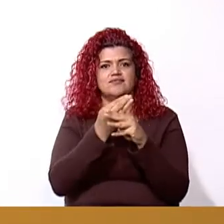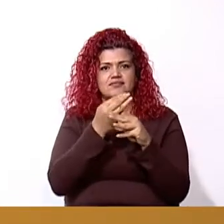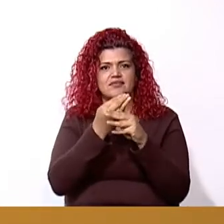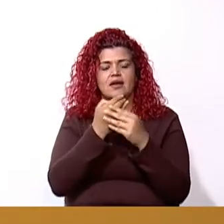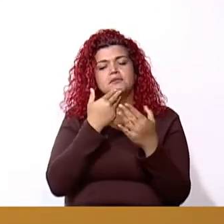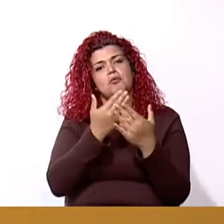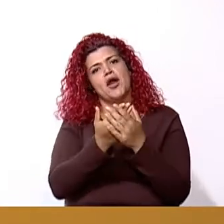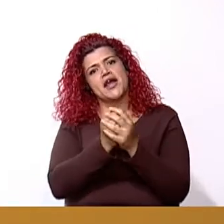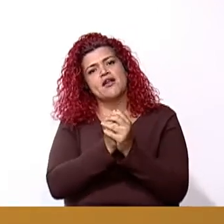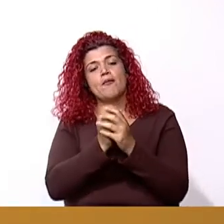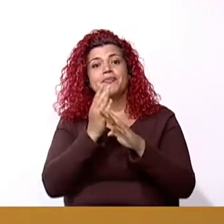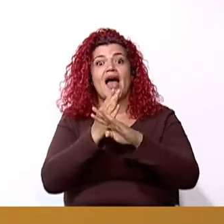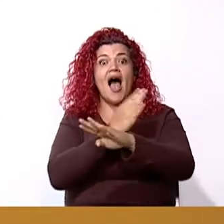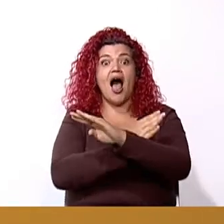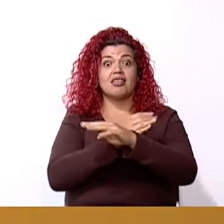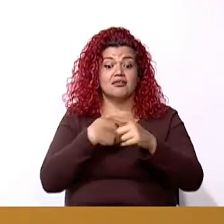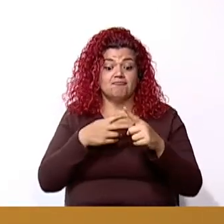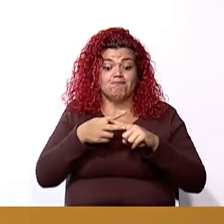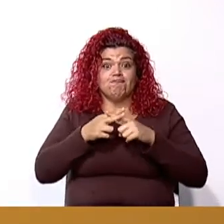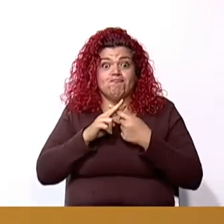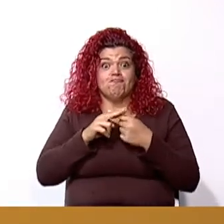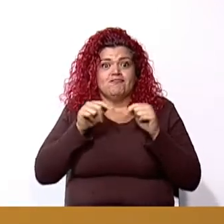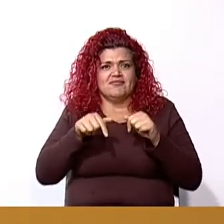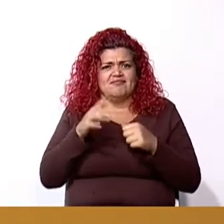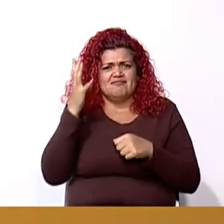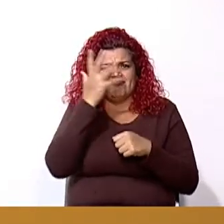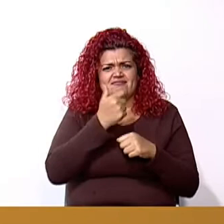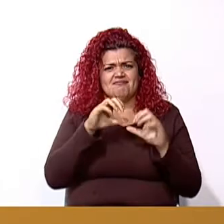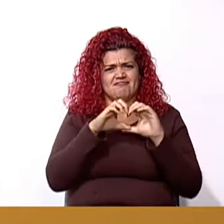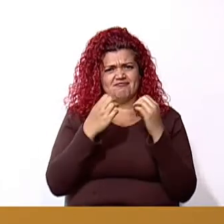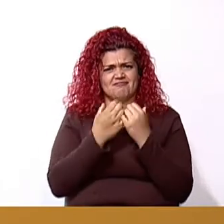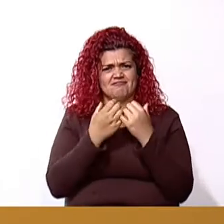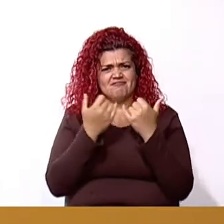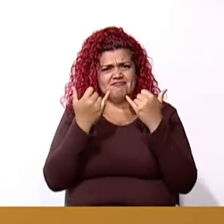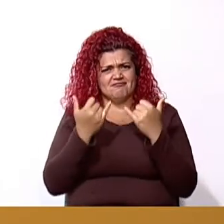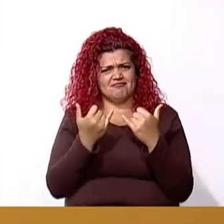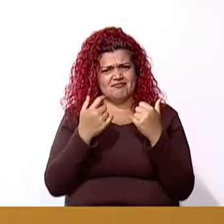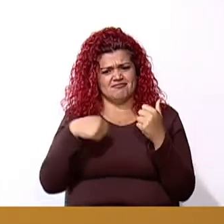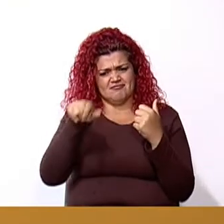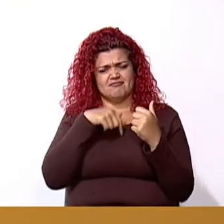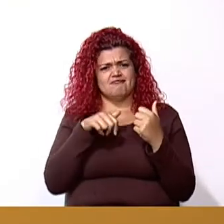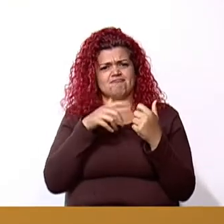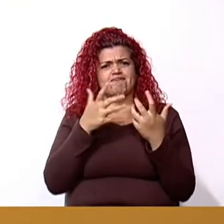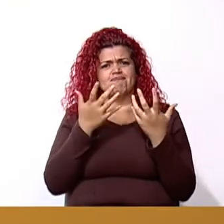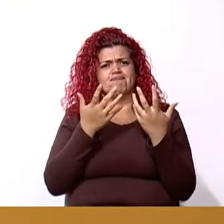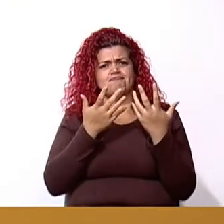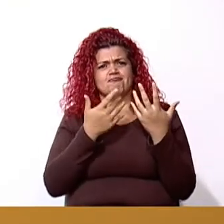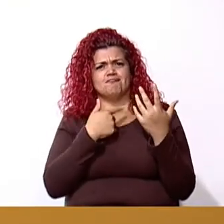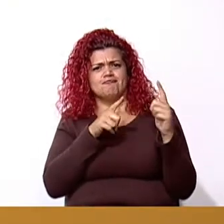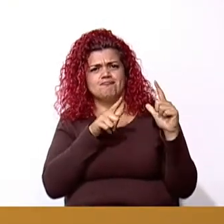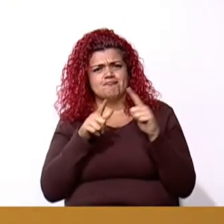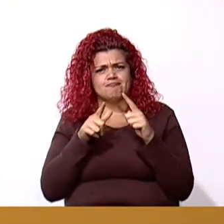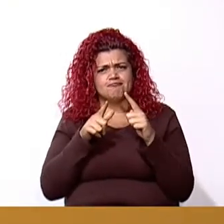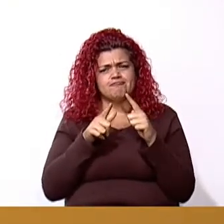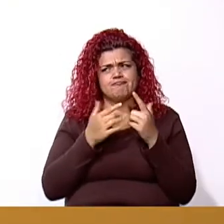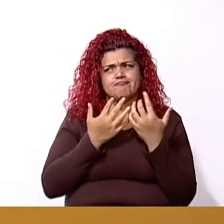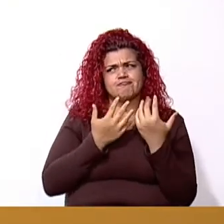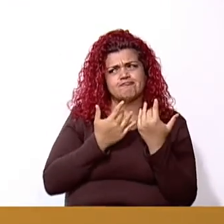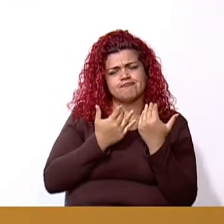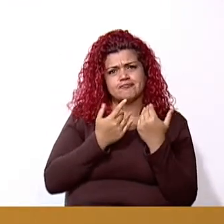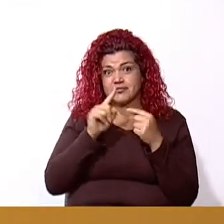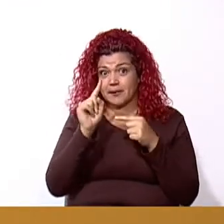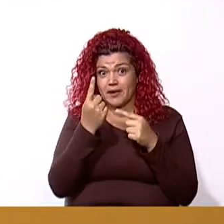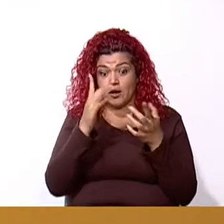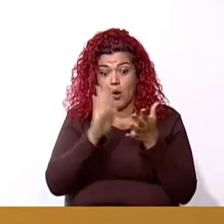bueno, antes de empezar esta hermosa clase, nos vamos a preparar. Así que buscaremos